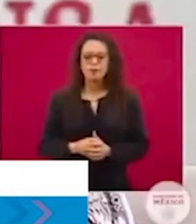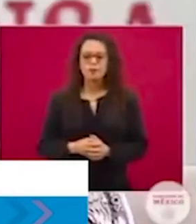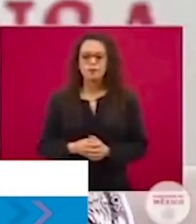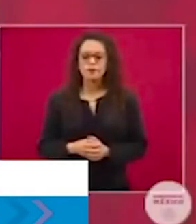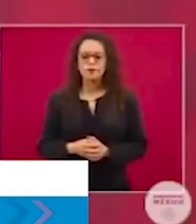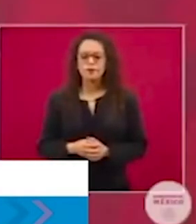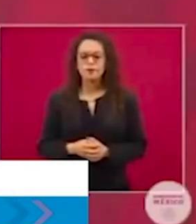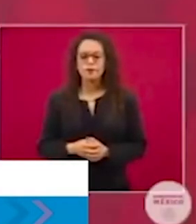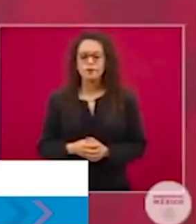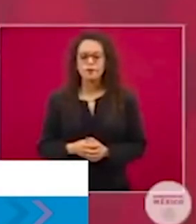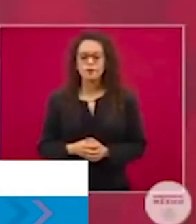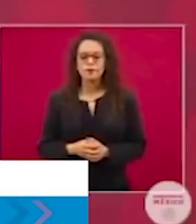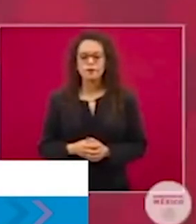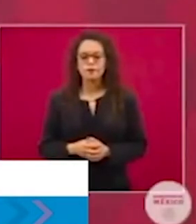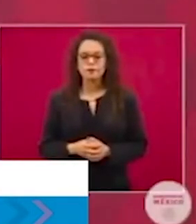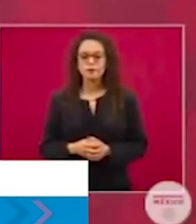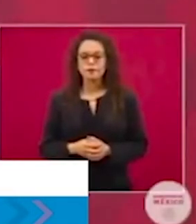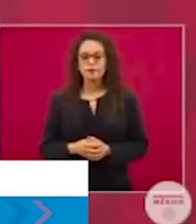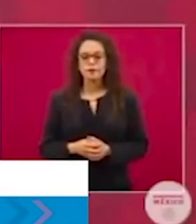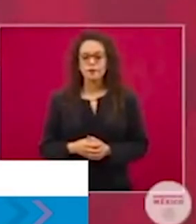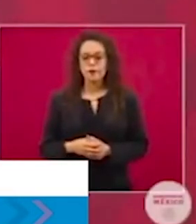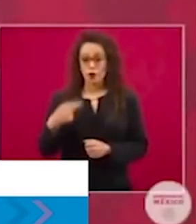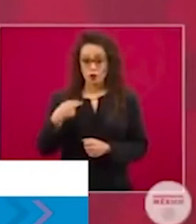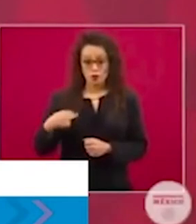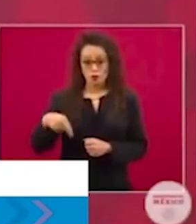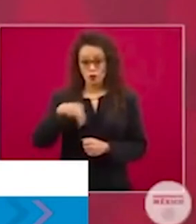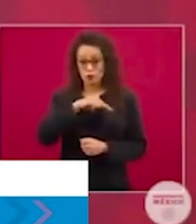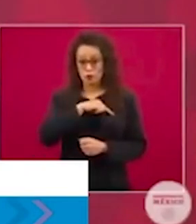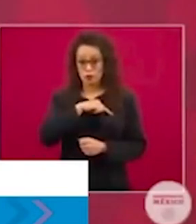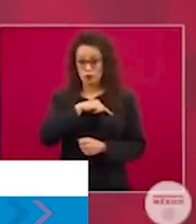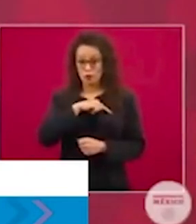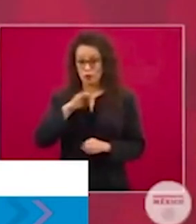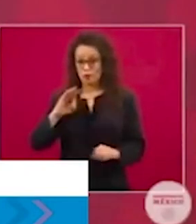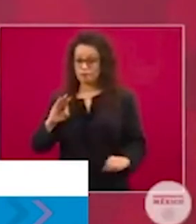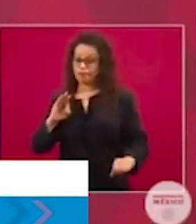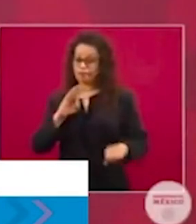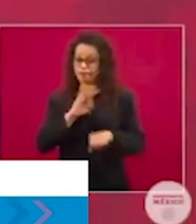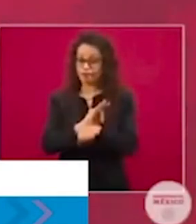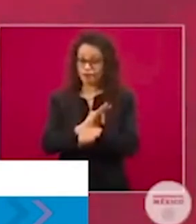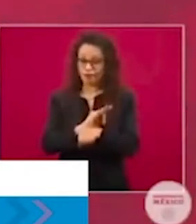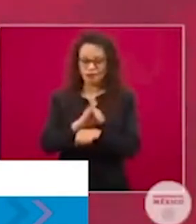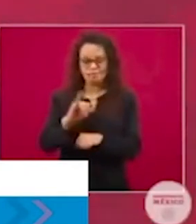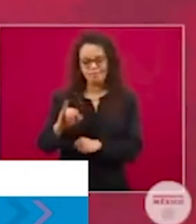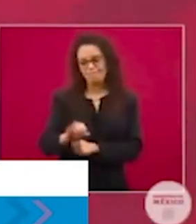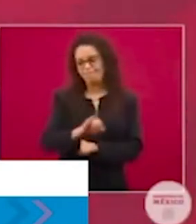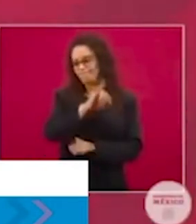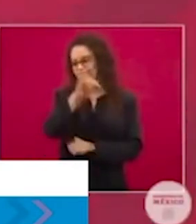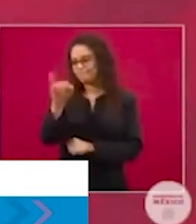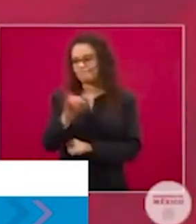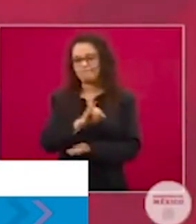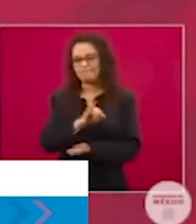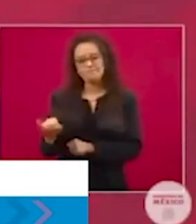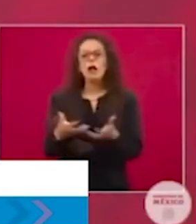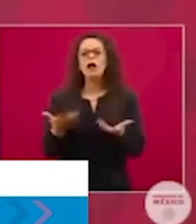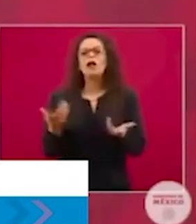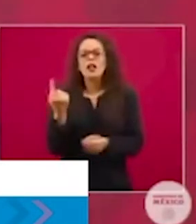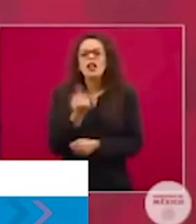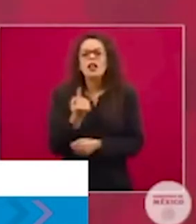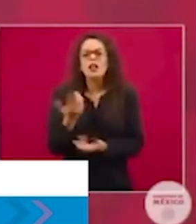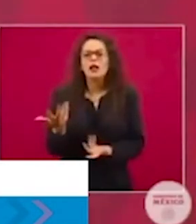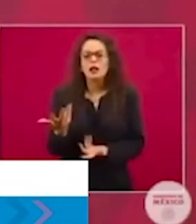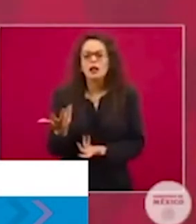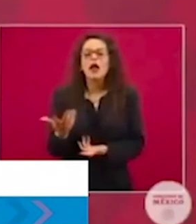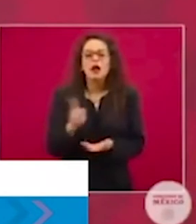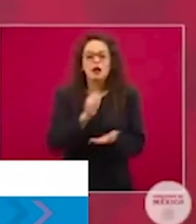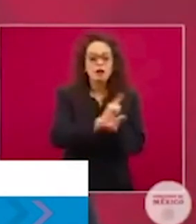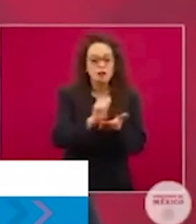dar protección, no va haber impunidad para nadie. Y